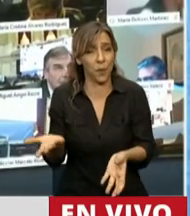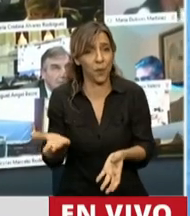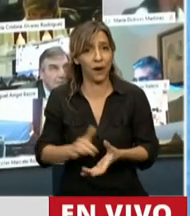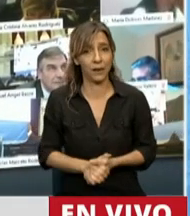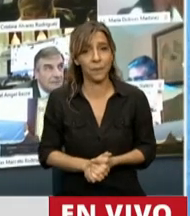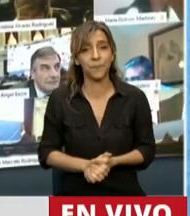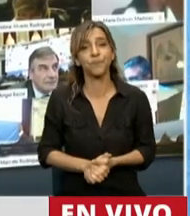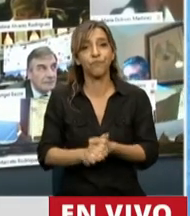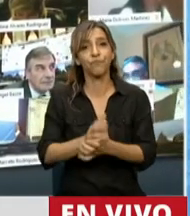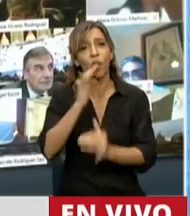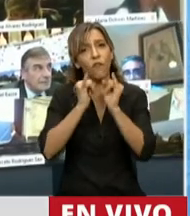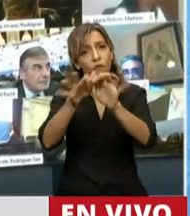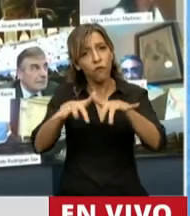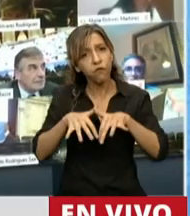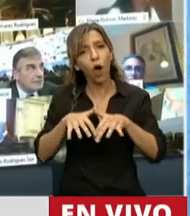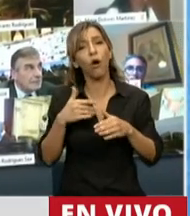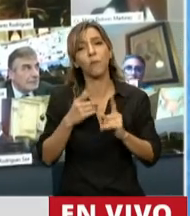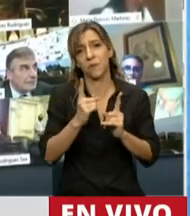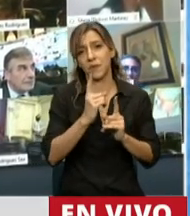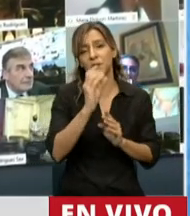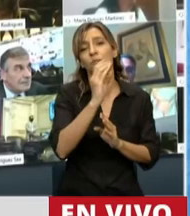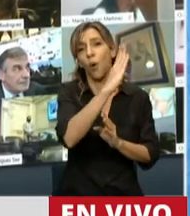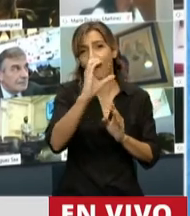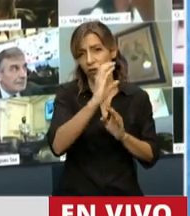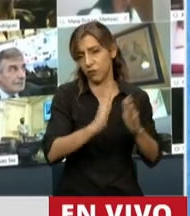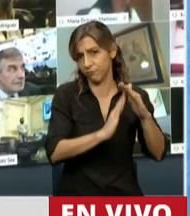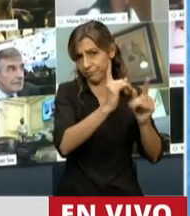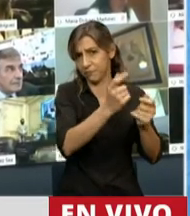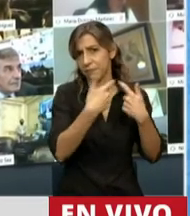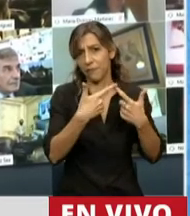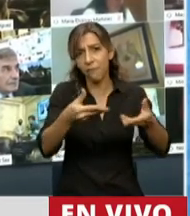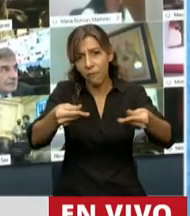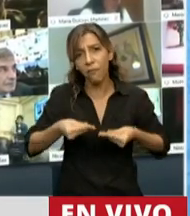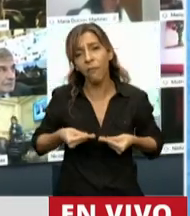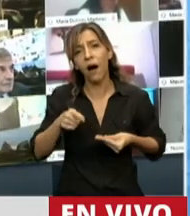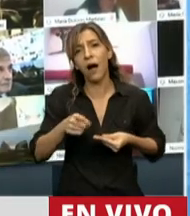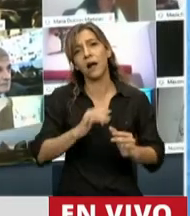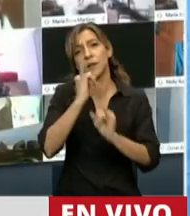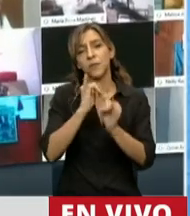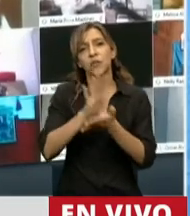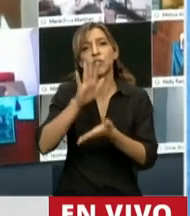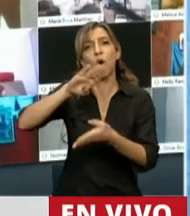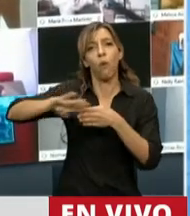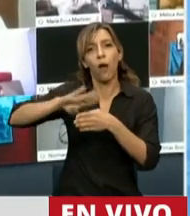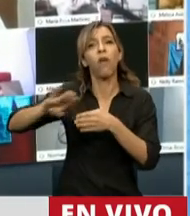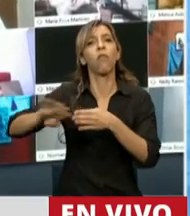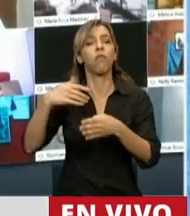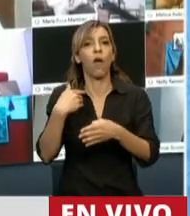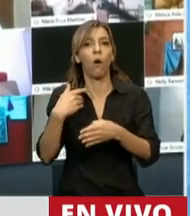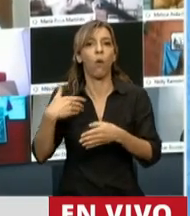por un diputado propinante del Banco Central, cuyo nombre es Mercado de Cambios, Deuda y Formación de Activos